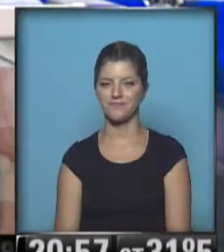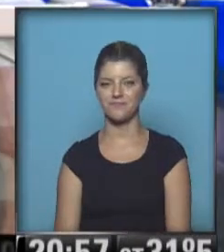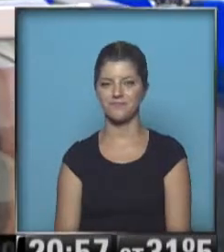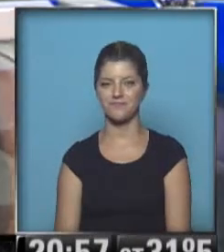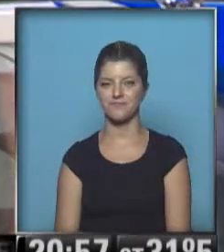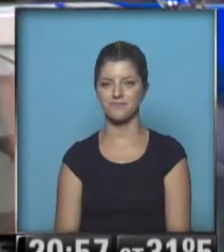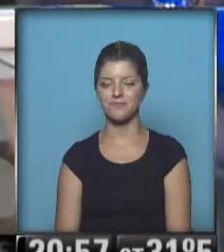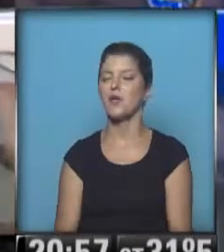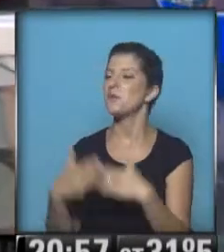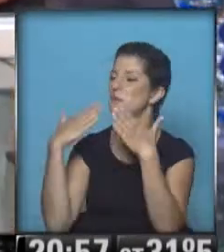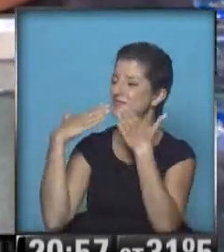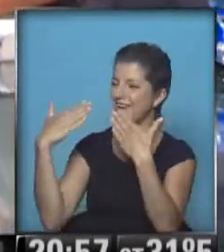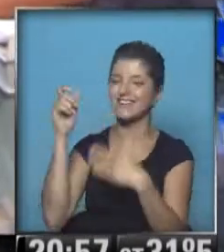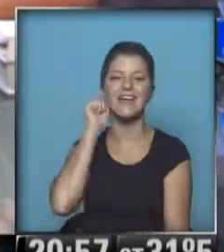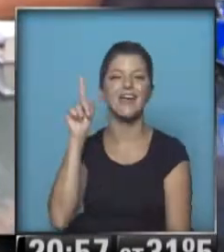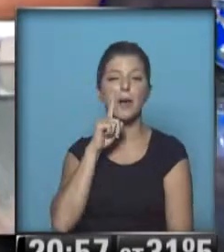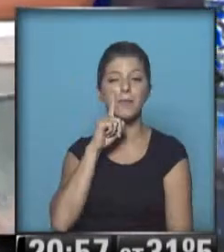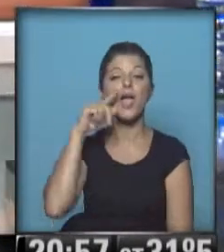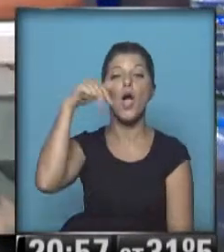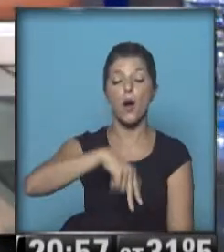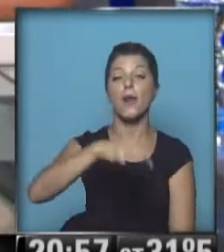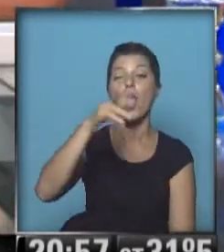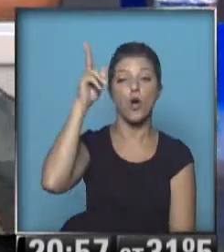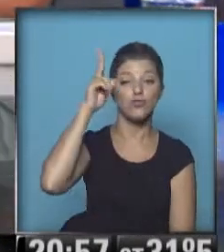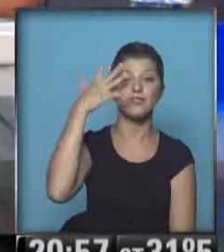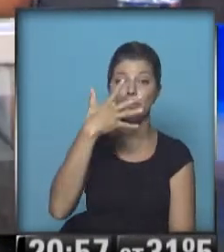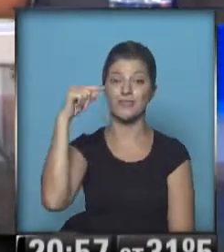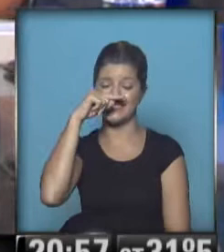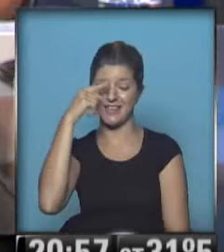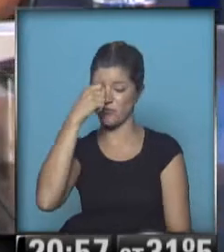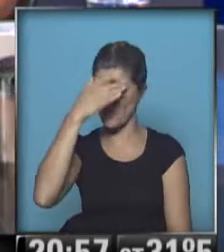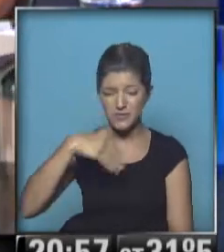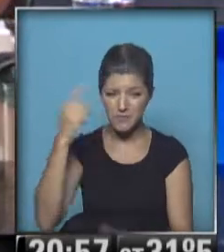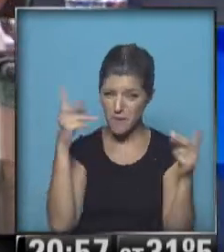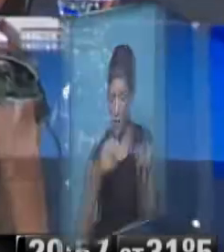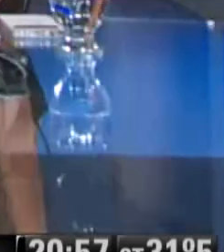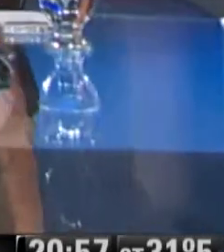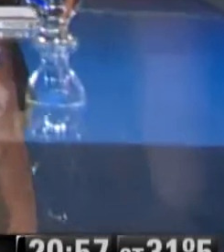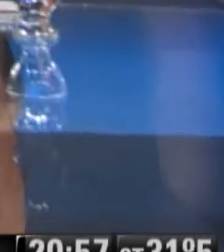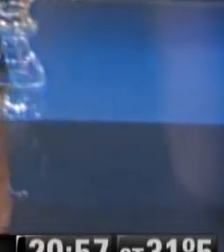Muchas gracias, Gabriela. 20:57. Hacemos la última pausa, rapidísimo, ya volvemos.